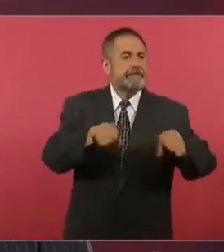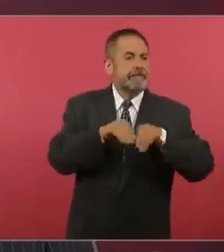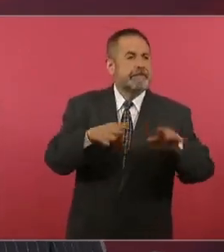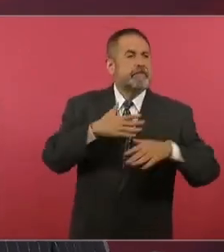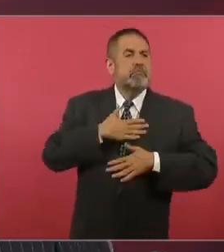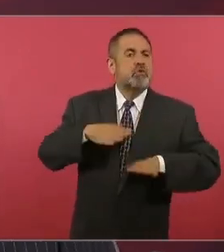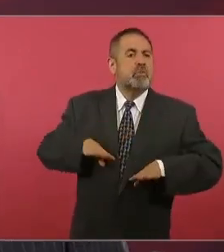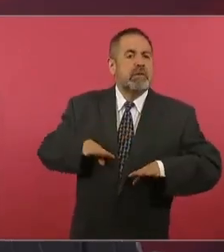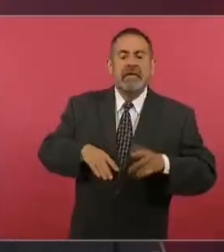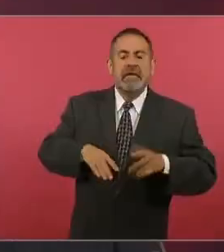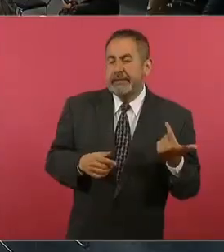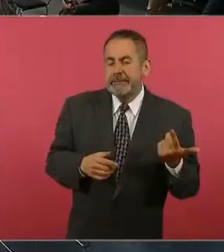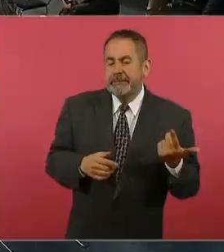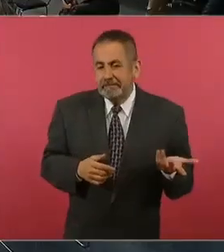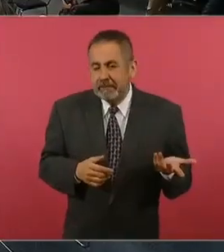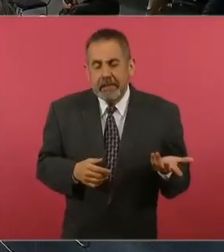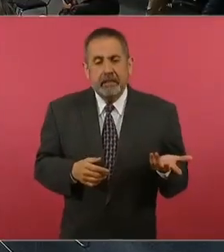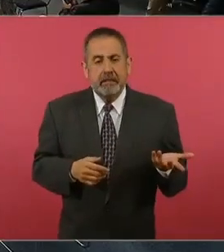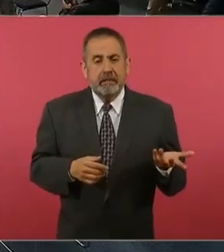los que